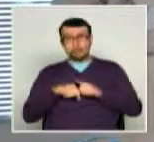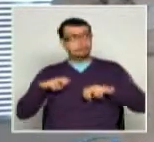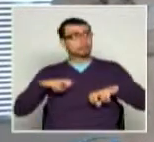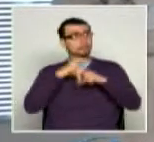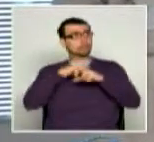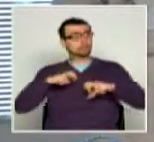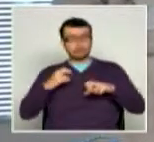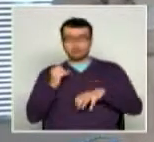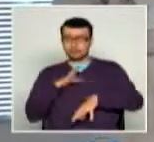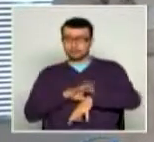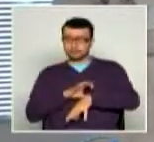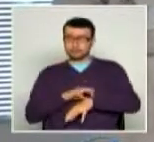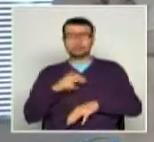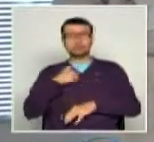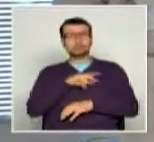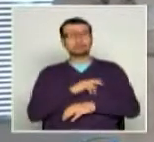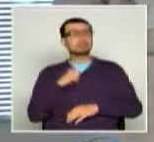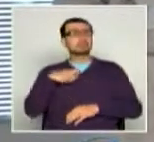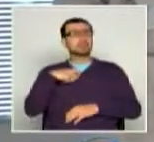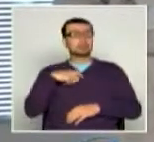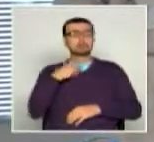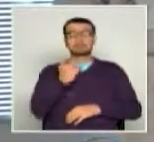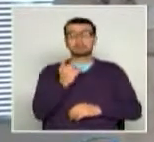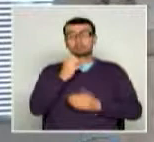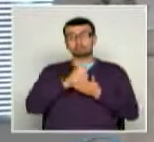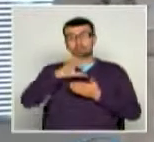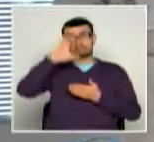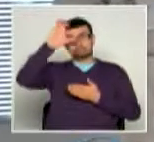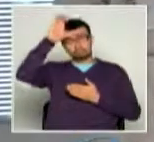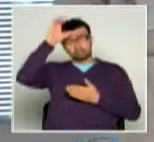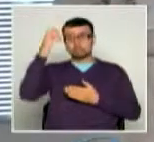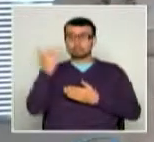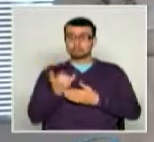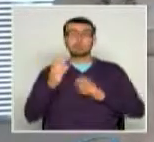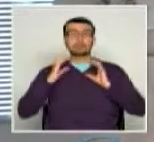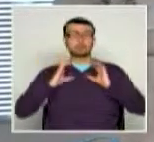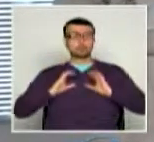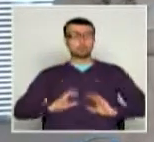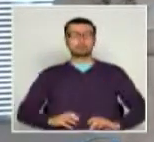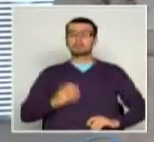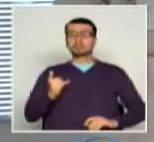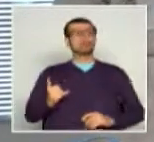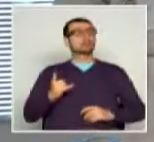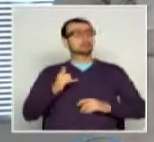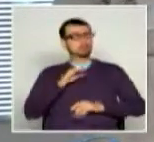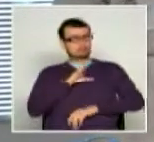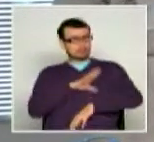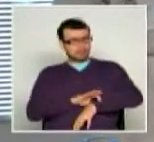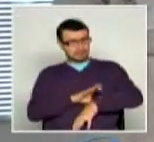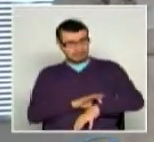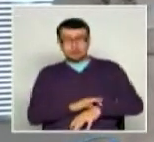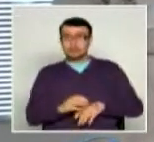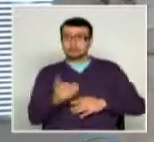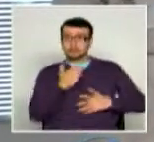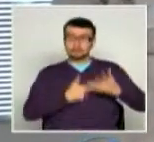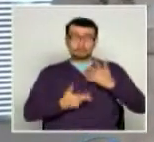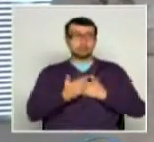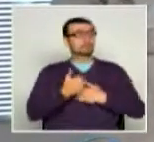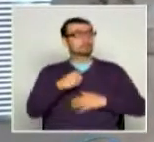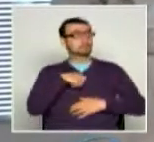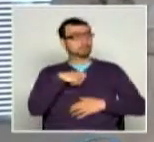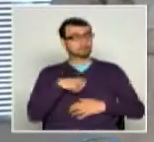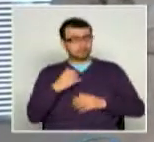de la salud, tenemos ese conocimiento del cuerpo, de la medicina, de la biofísica, de la biomédica, de